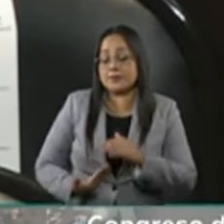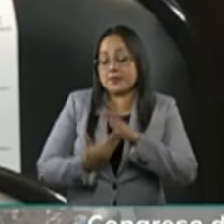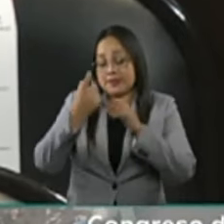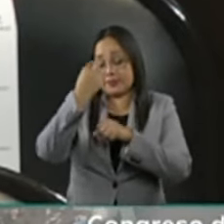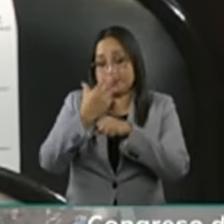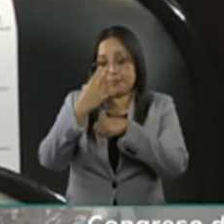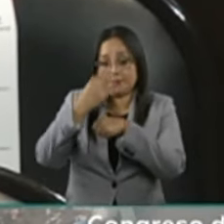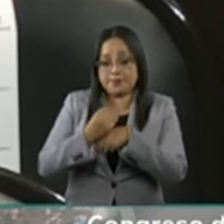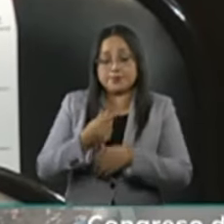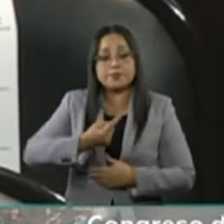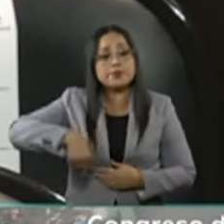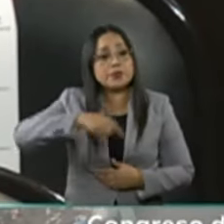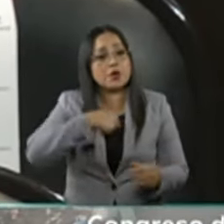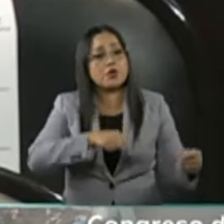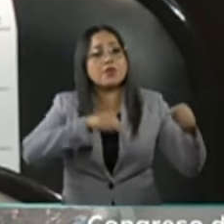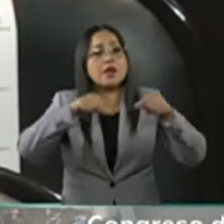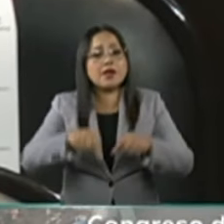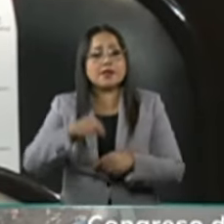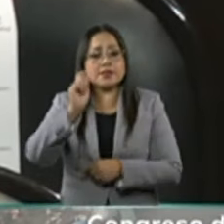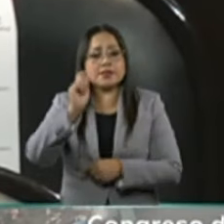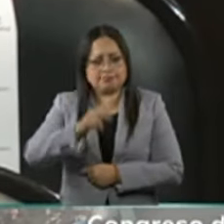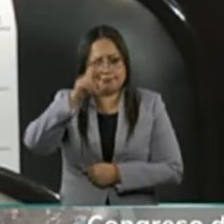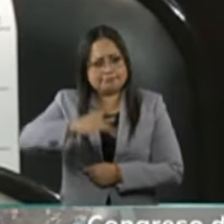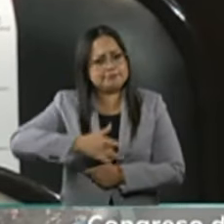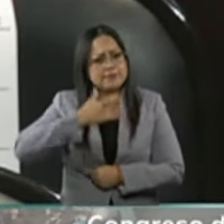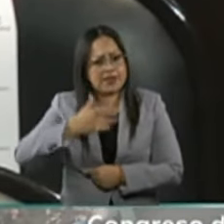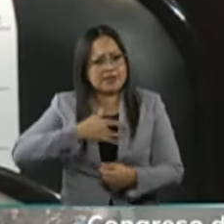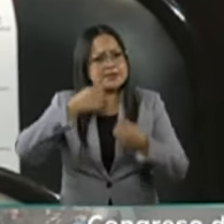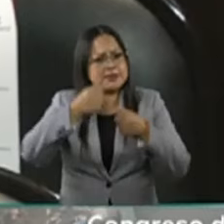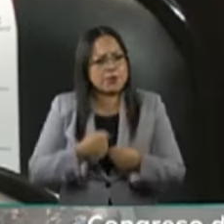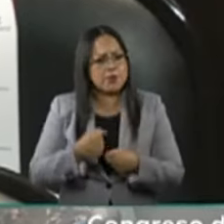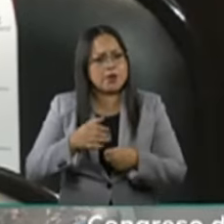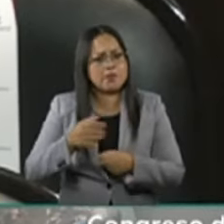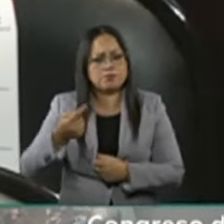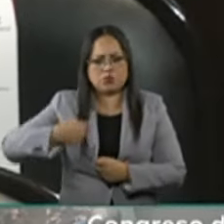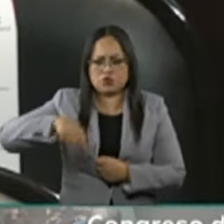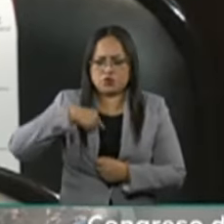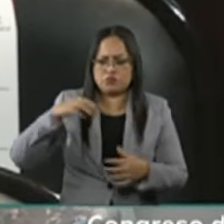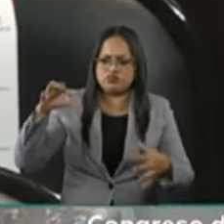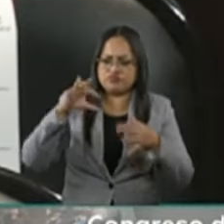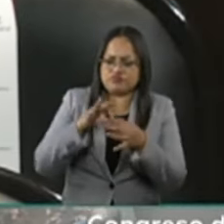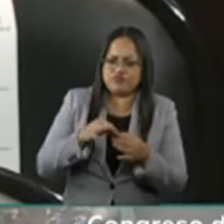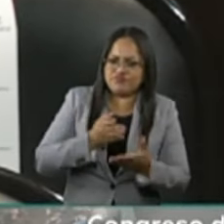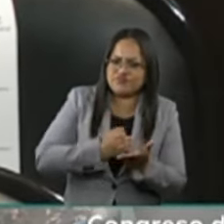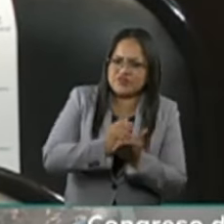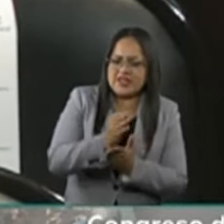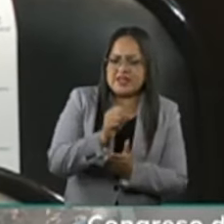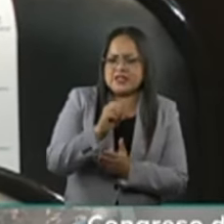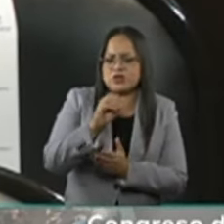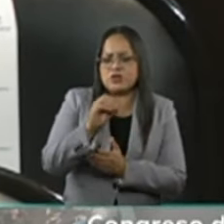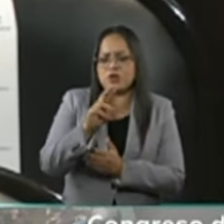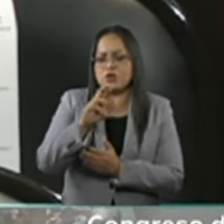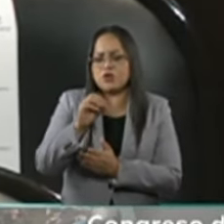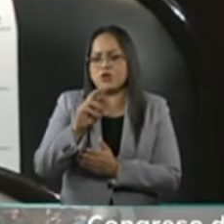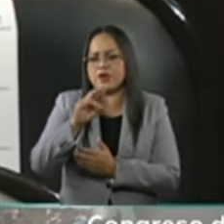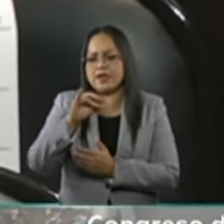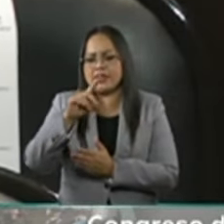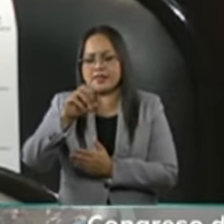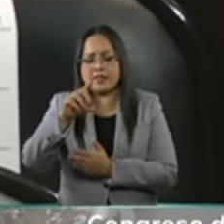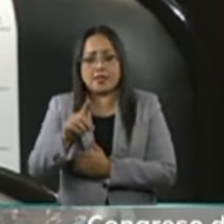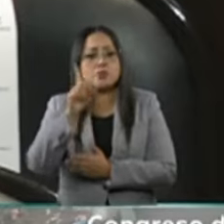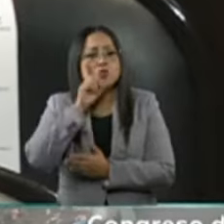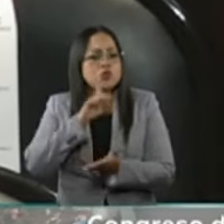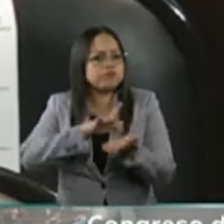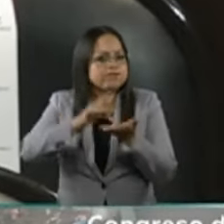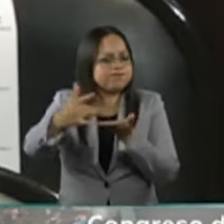aquí porque creemos firmemente en la sororidad como valor de la política de altura,